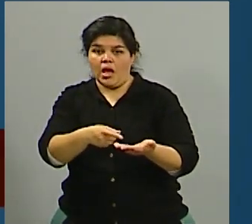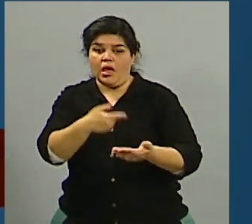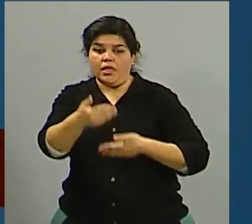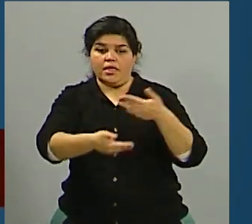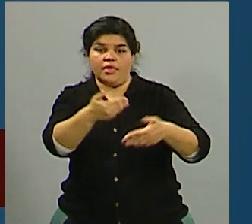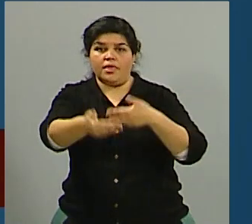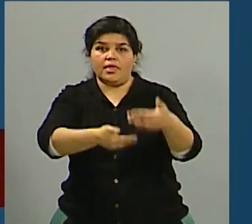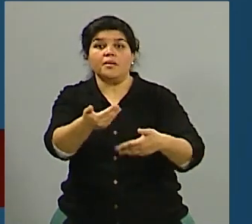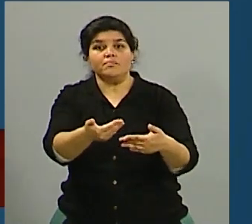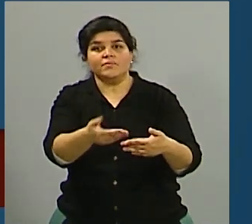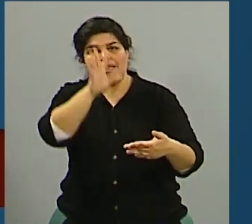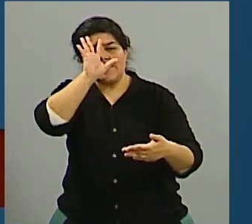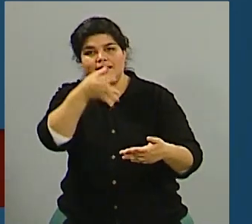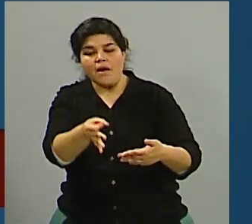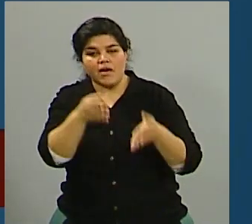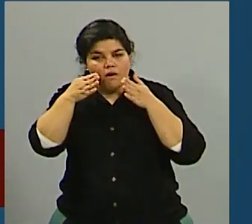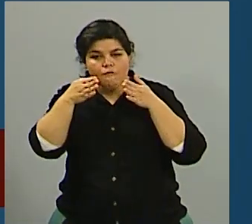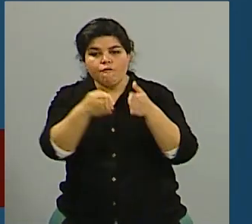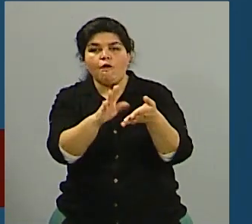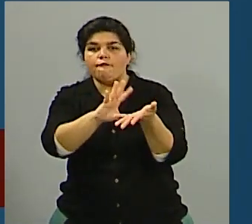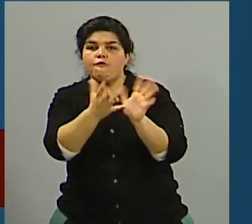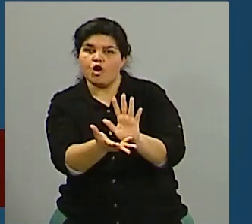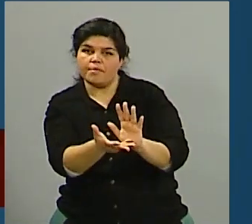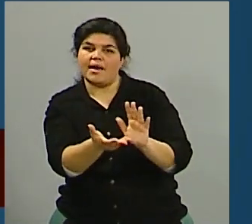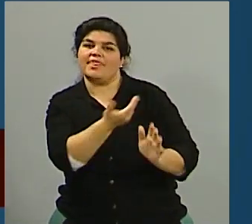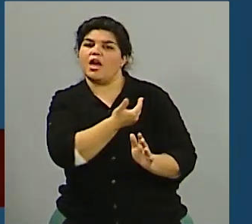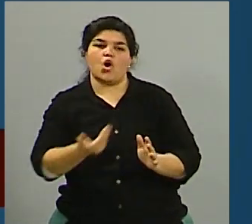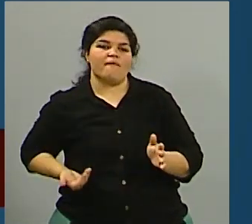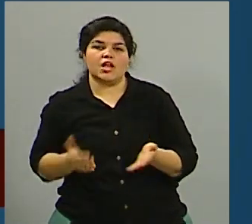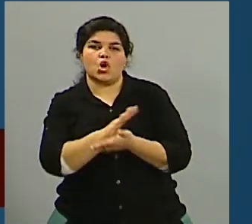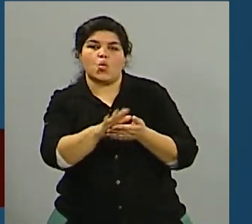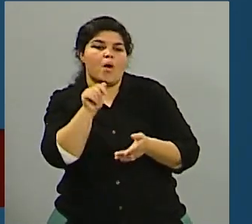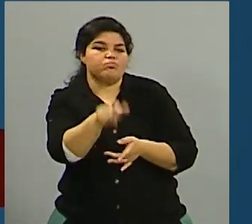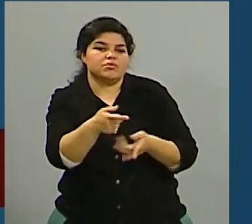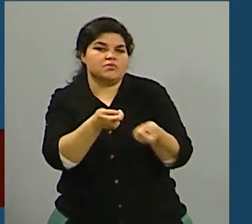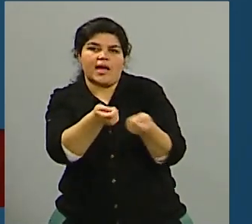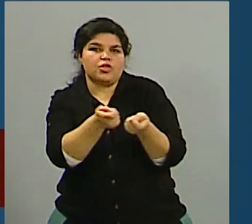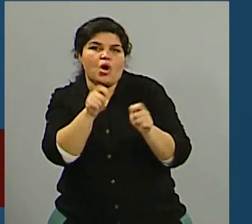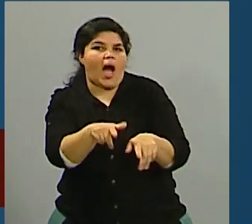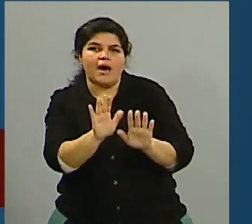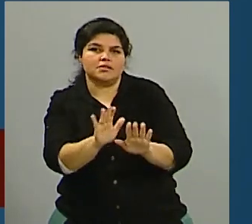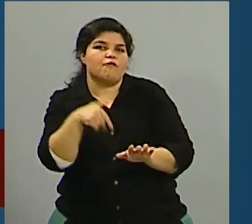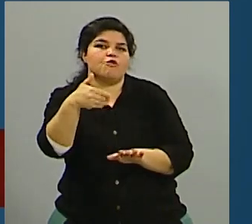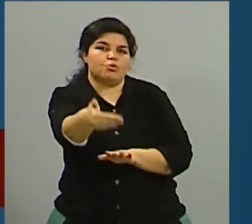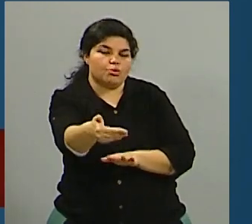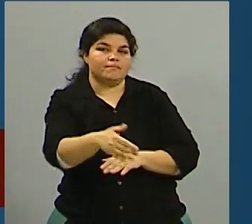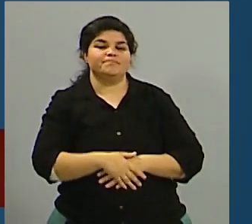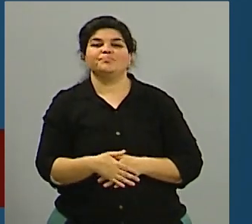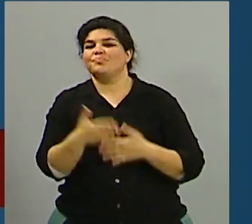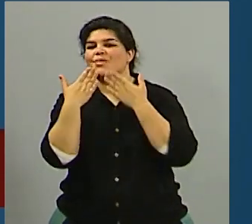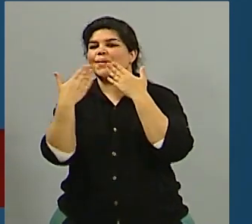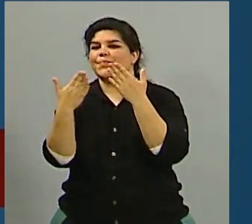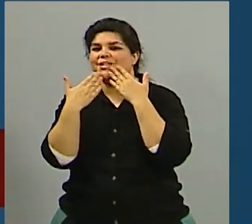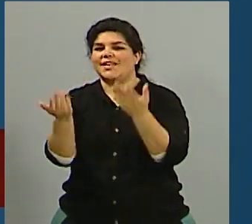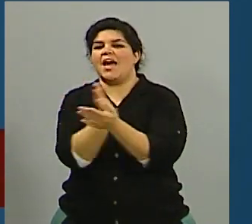son bienvenidas, porque uno entiende que es el modelo con el cual ya se va a perfilar como gobierno. Karina, muchísimas gracias. Te mandamos un abrazo grande como